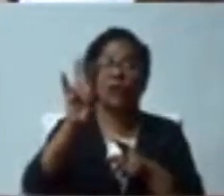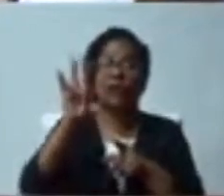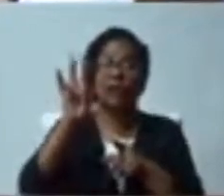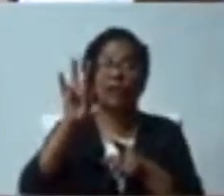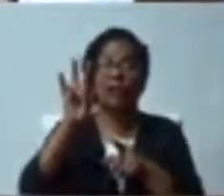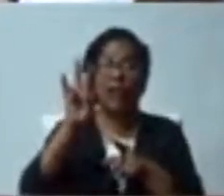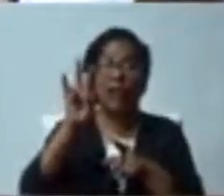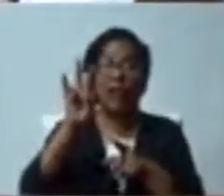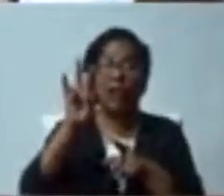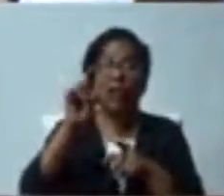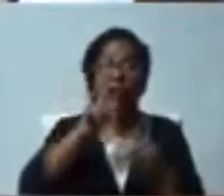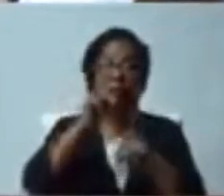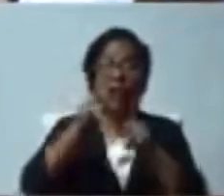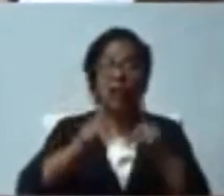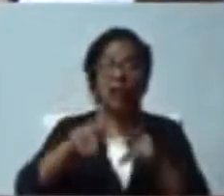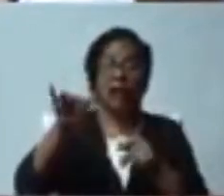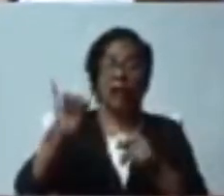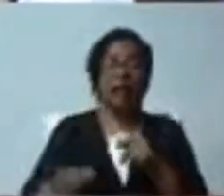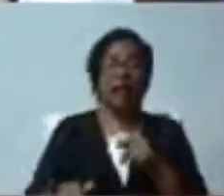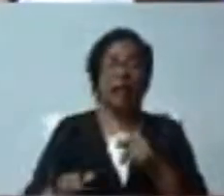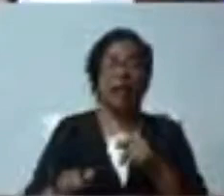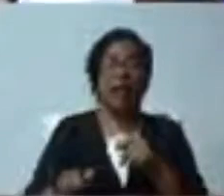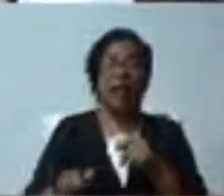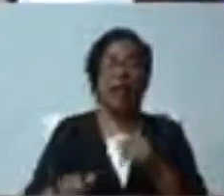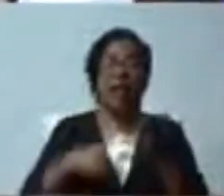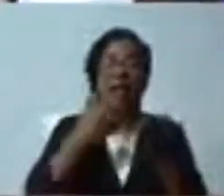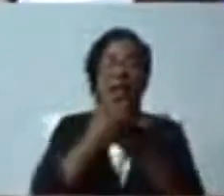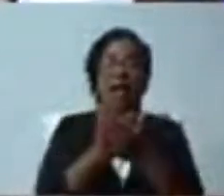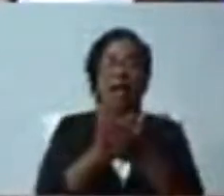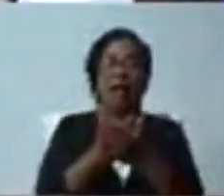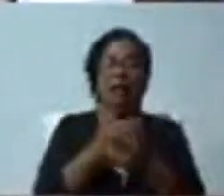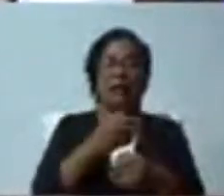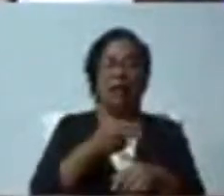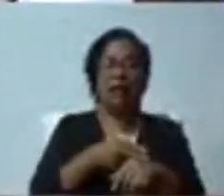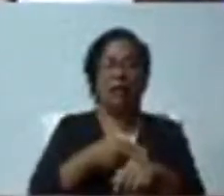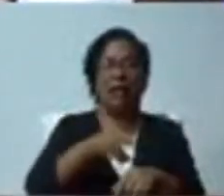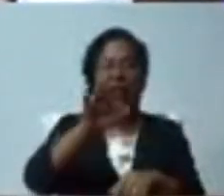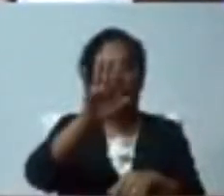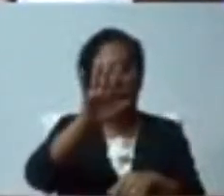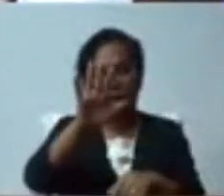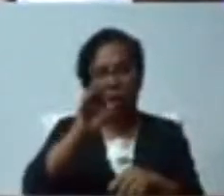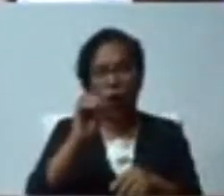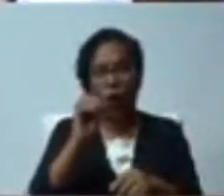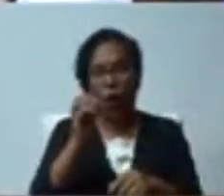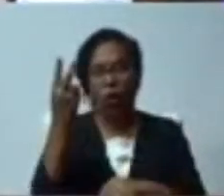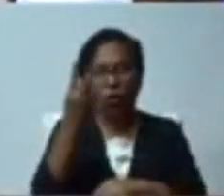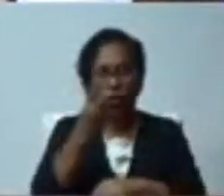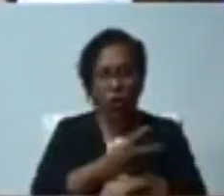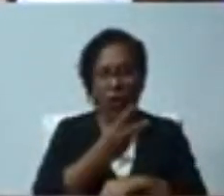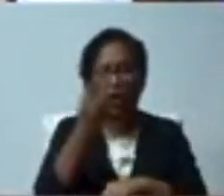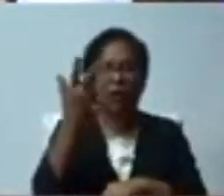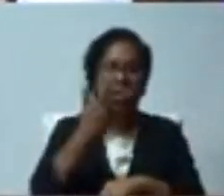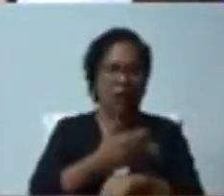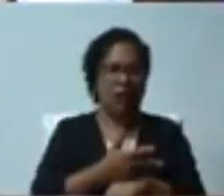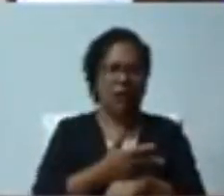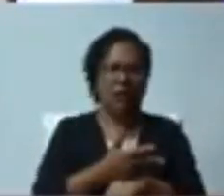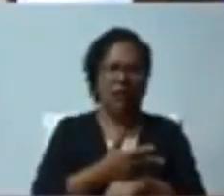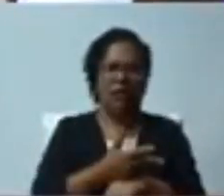las 5 o en 2 días o en 3 días. Nosotros no podemos seguir en esa situación.